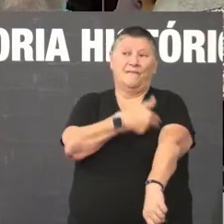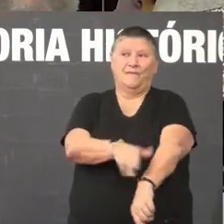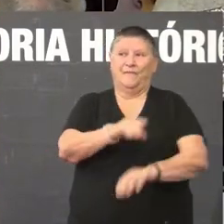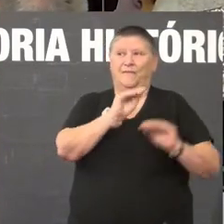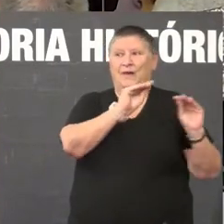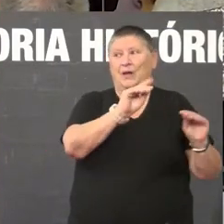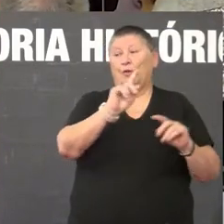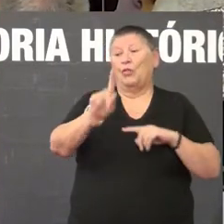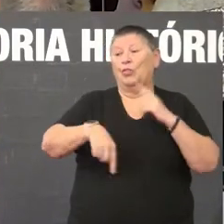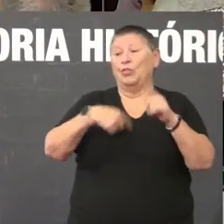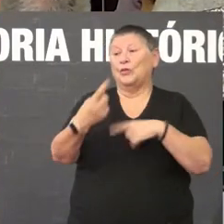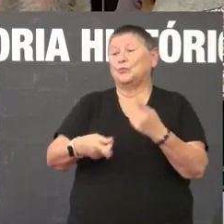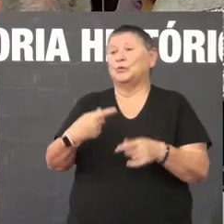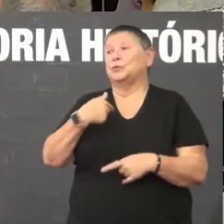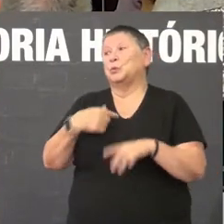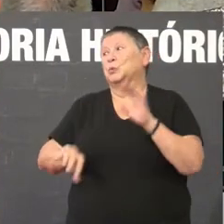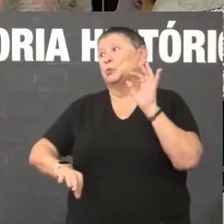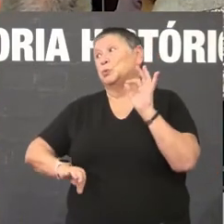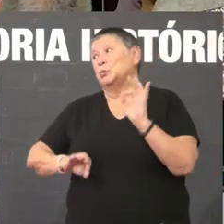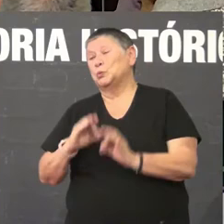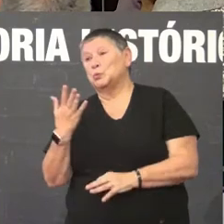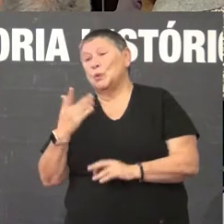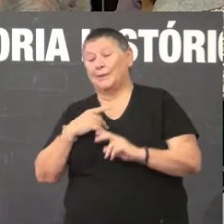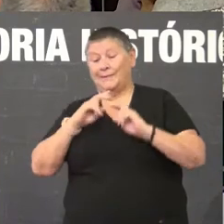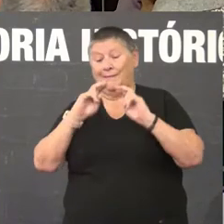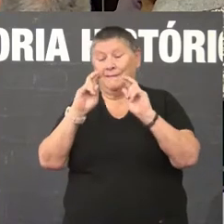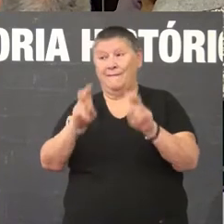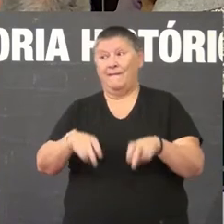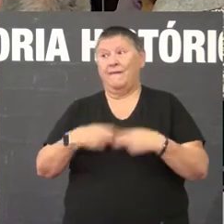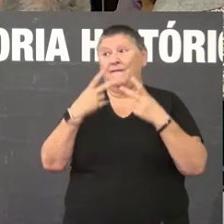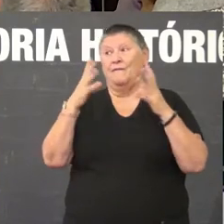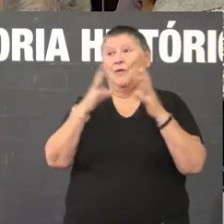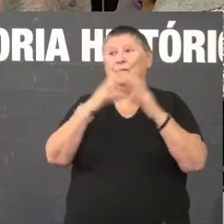que a reforma pactada esta